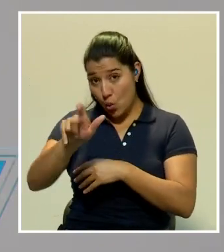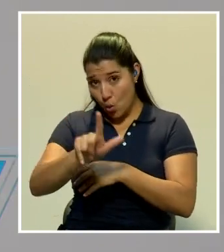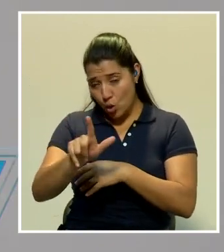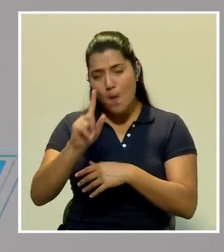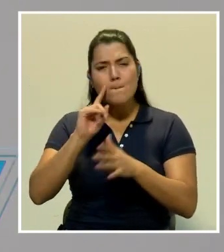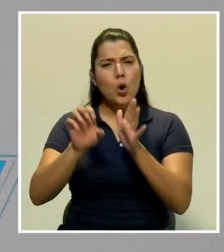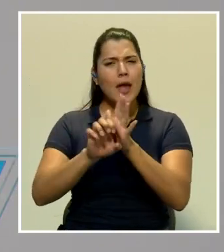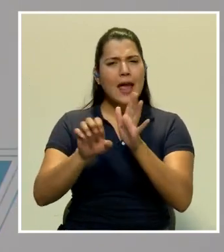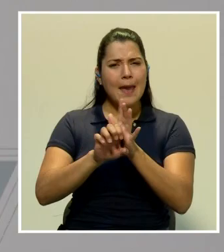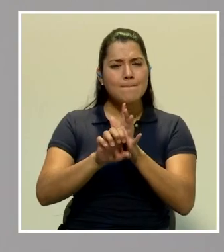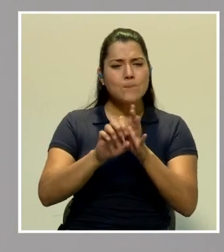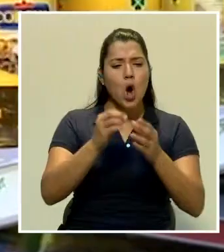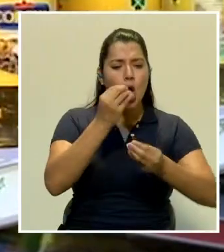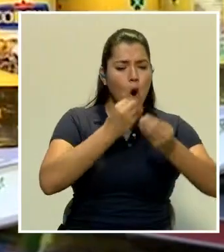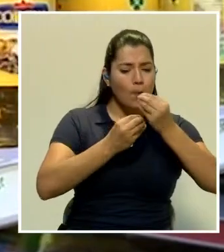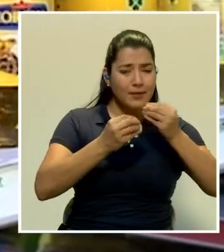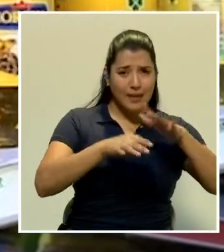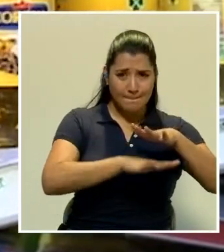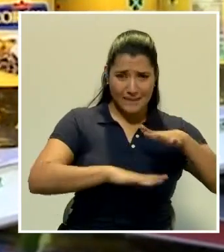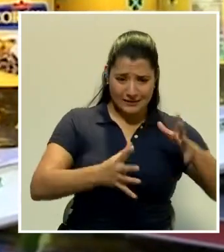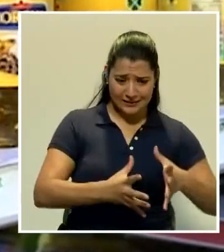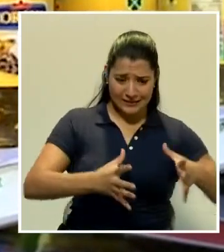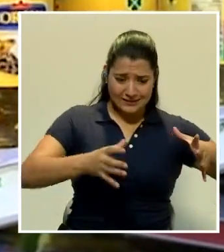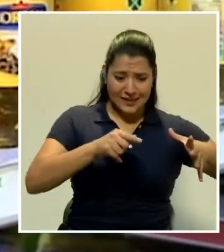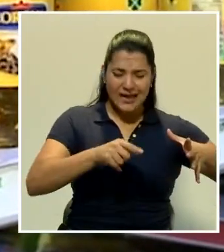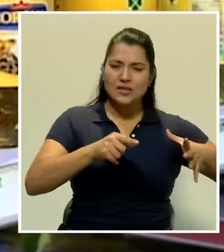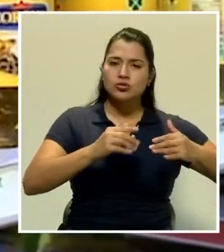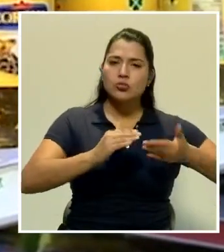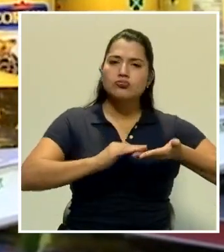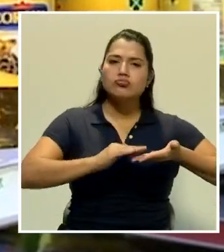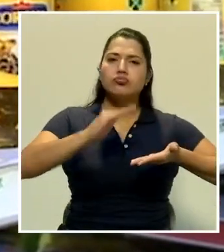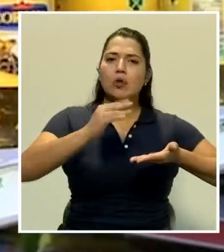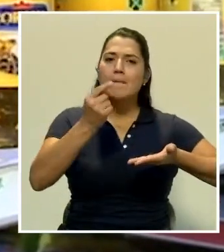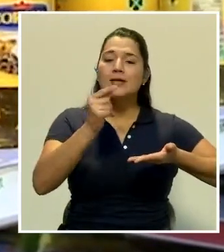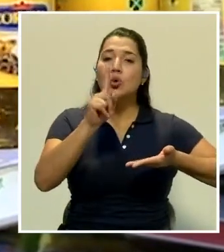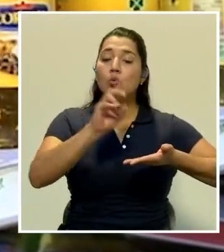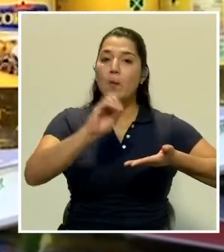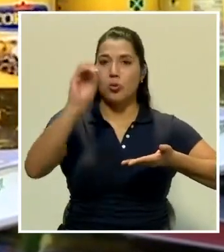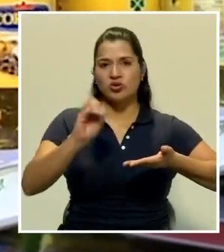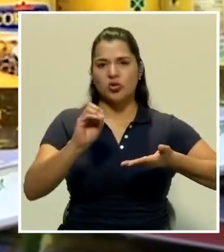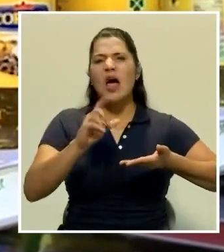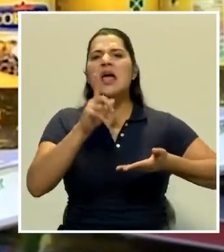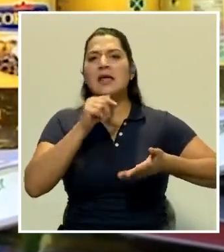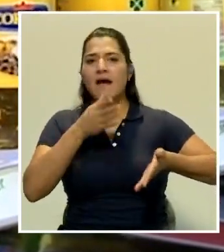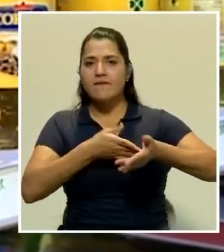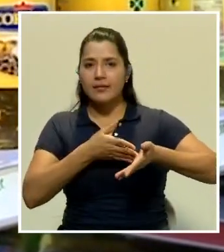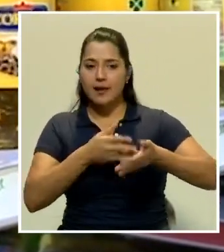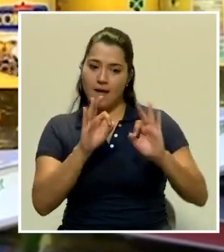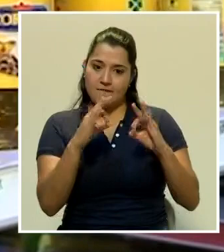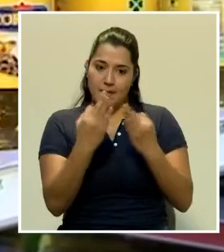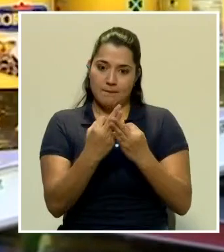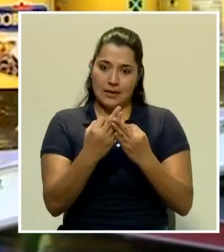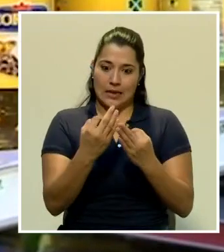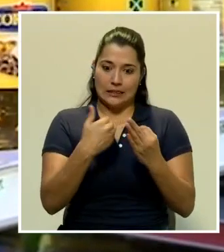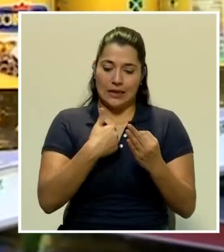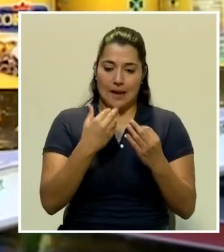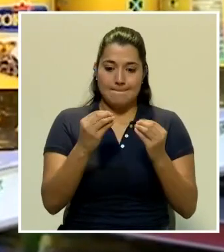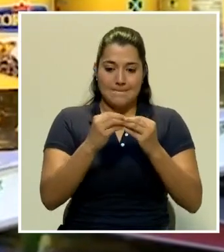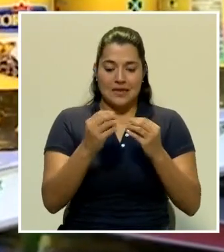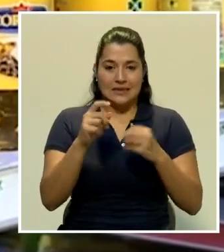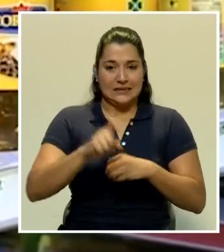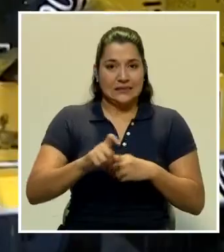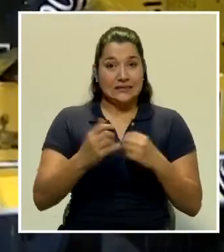1%, pero finalmente va a golpear a las familias más necesitadas. En este instante, con poco trabajo